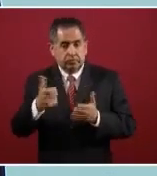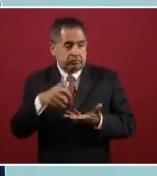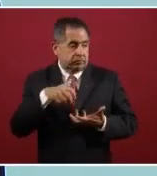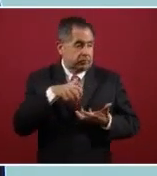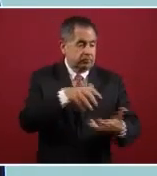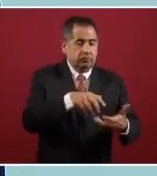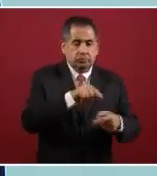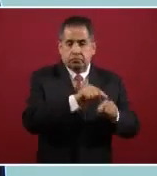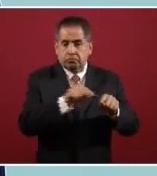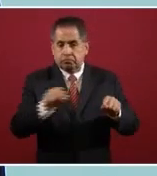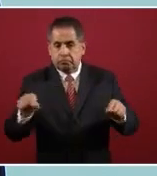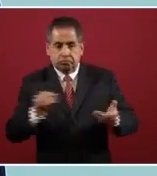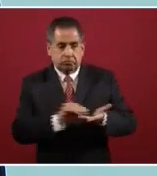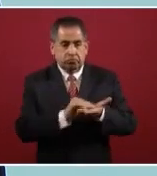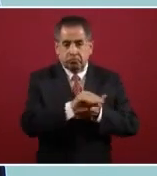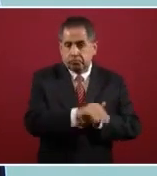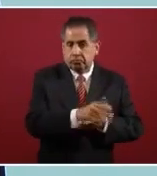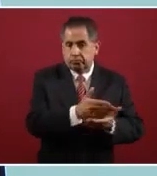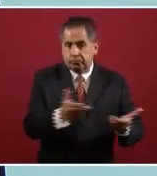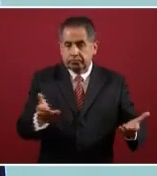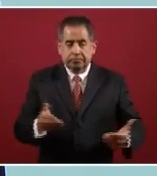25,131 millones de pesos.